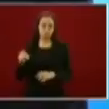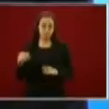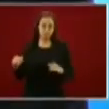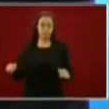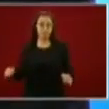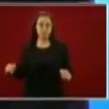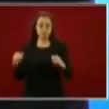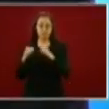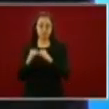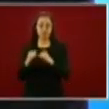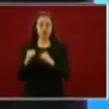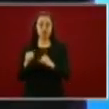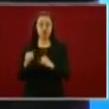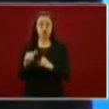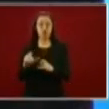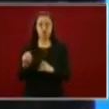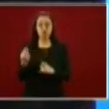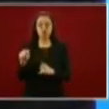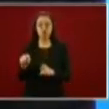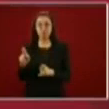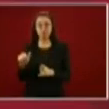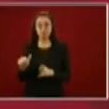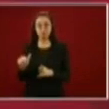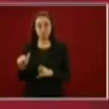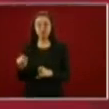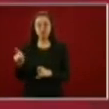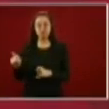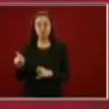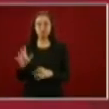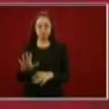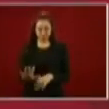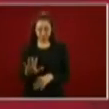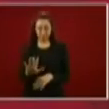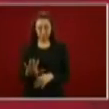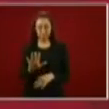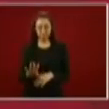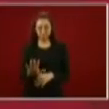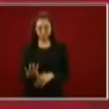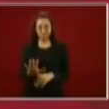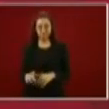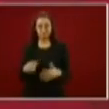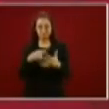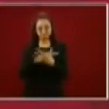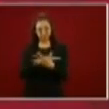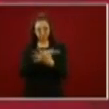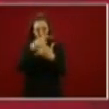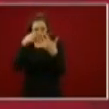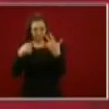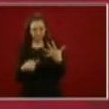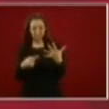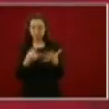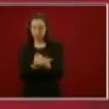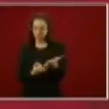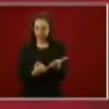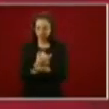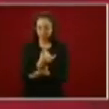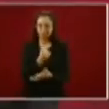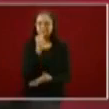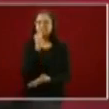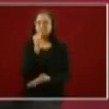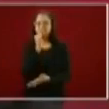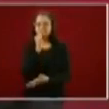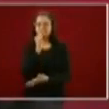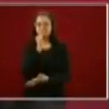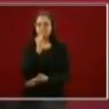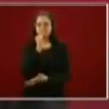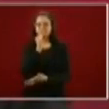López Obrador, vamos a buscar subastarlo o vamos a buscar venderlo o vamos a buscar hacer un intercambio con Donald Trump. Pues hoy en la mañana nos